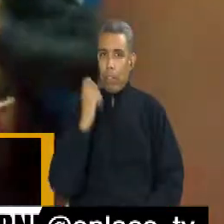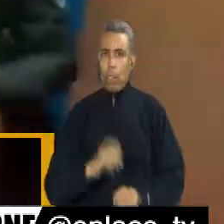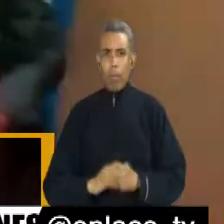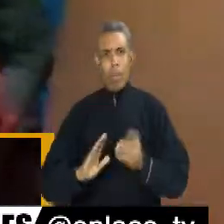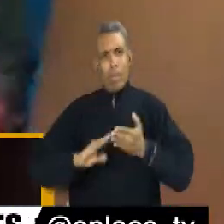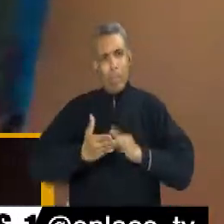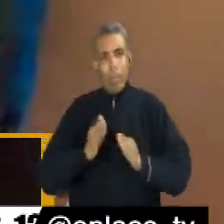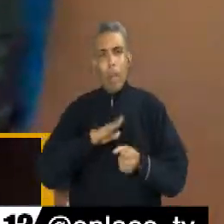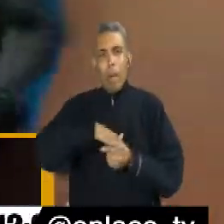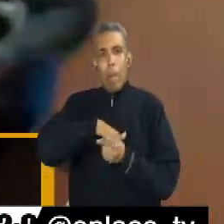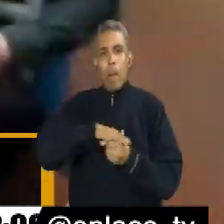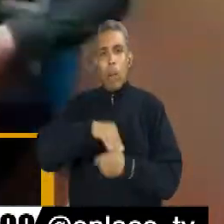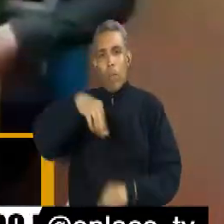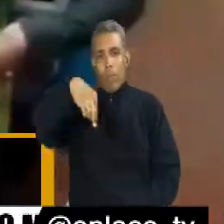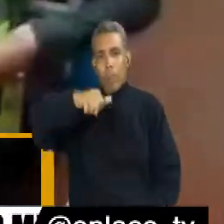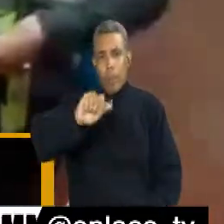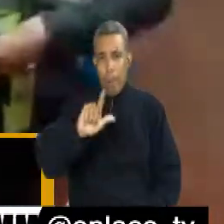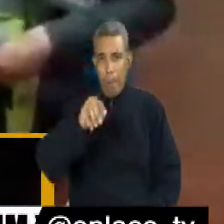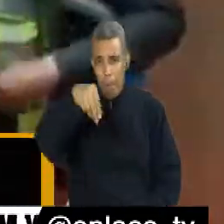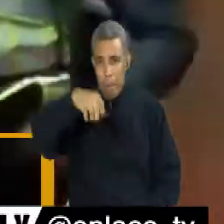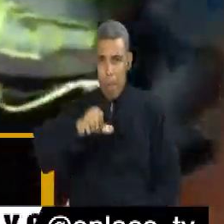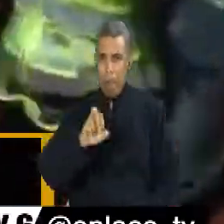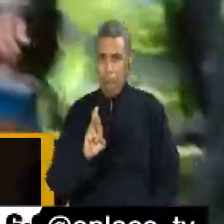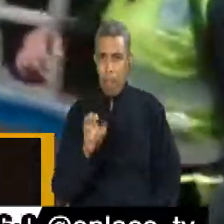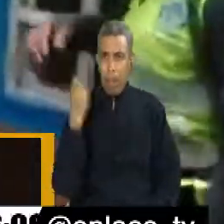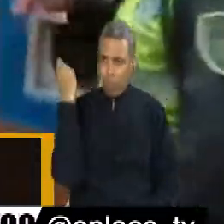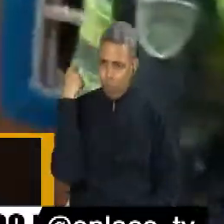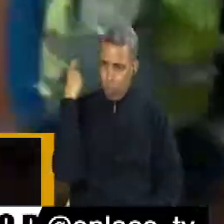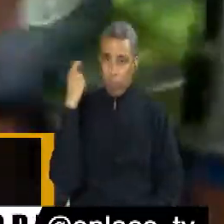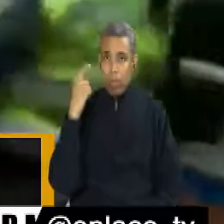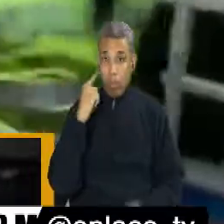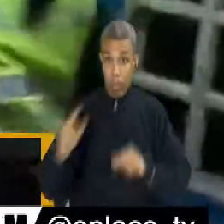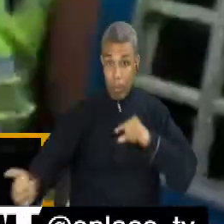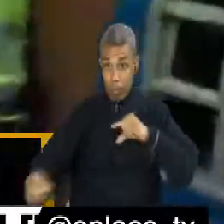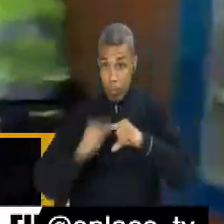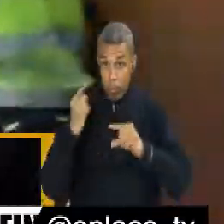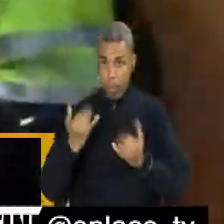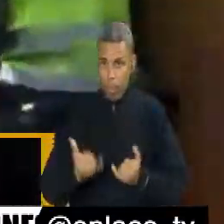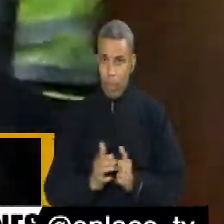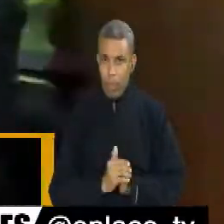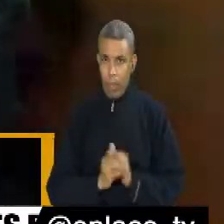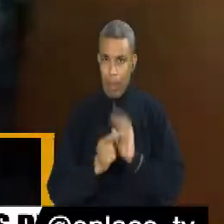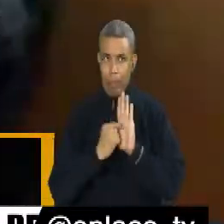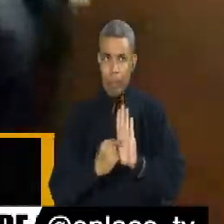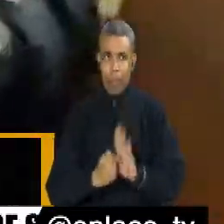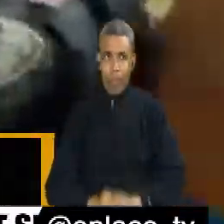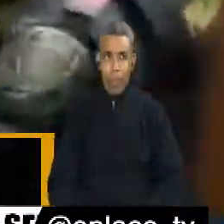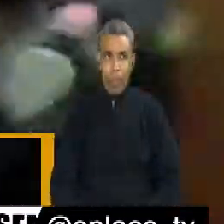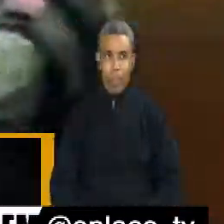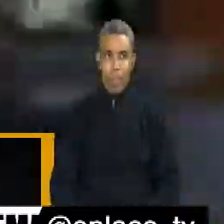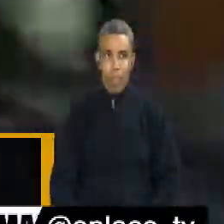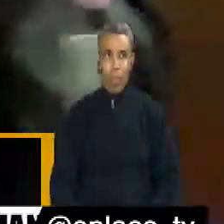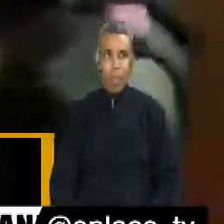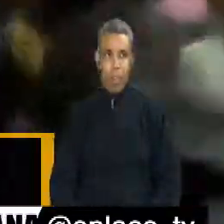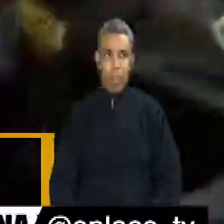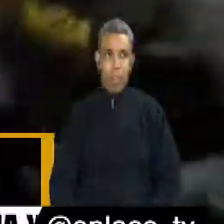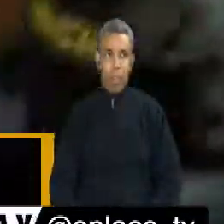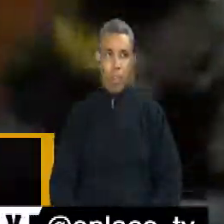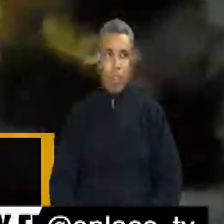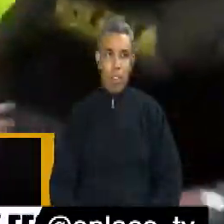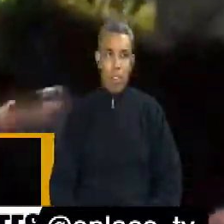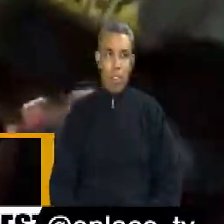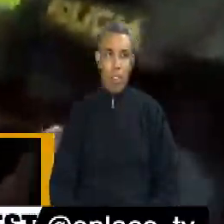registró hace pocos minutos. Esta es una información en desarrollo de la cual estaremos muy atentos.